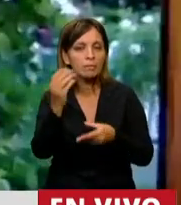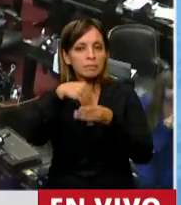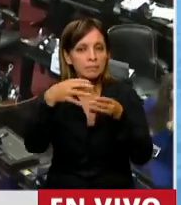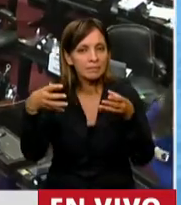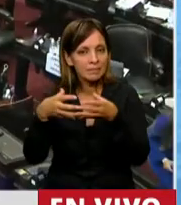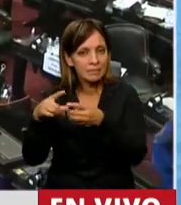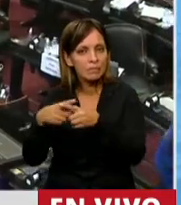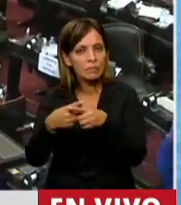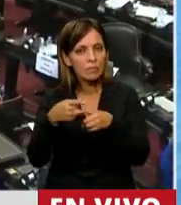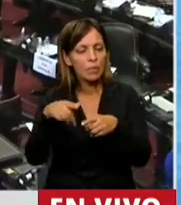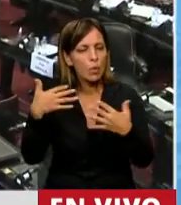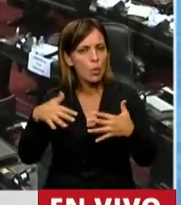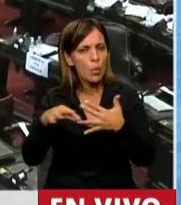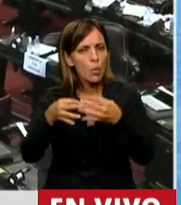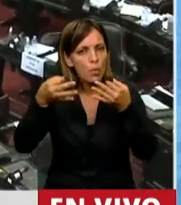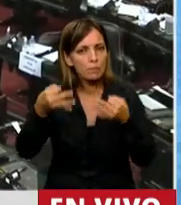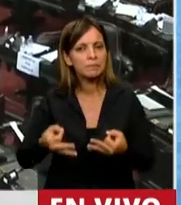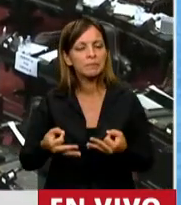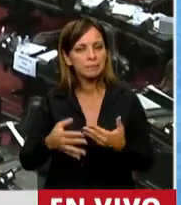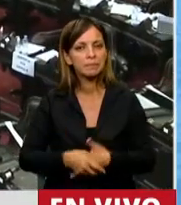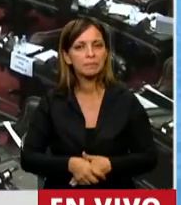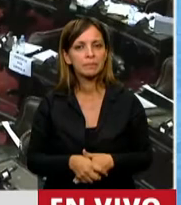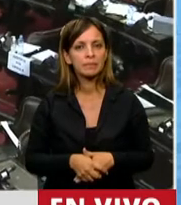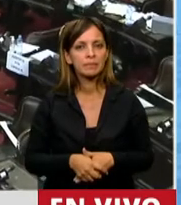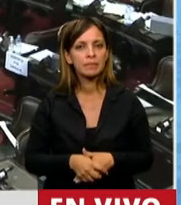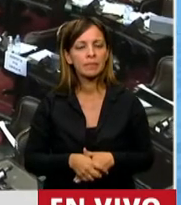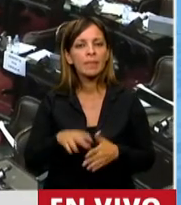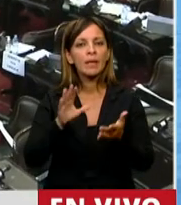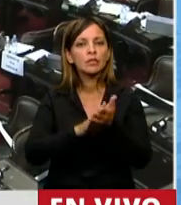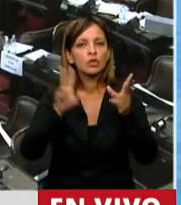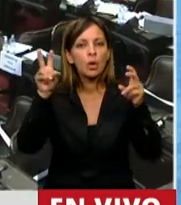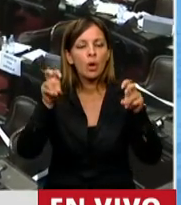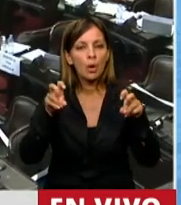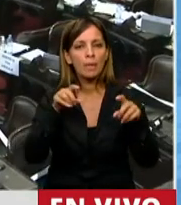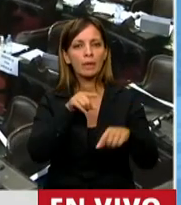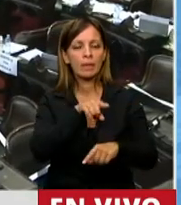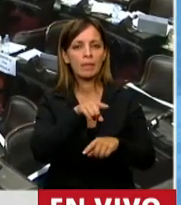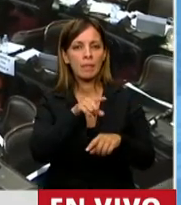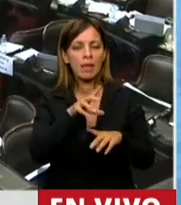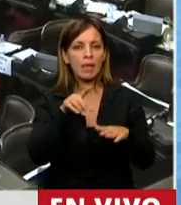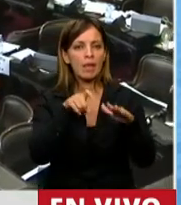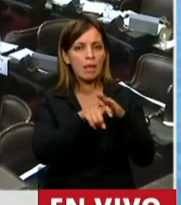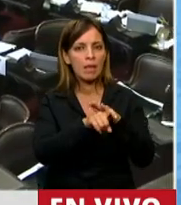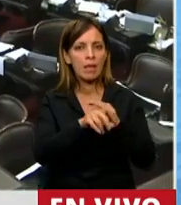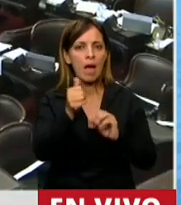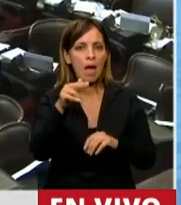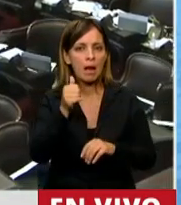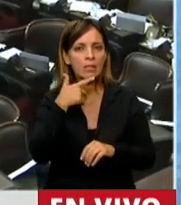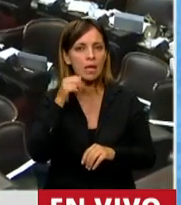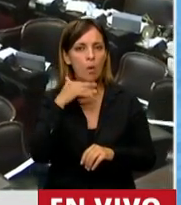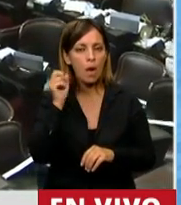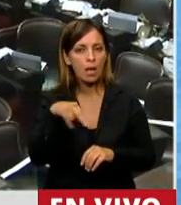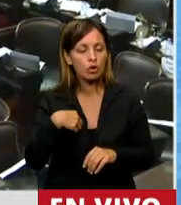bloque sumamente comprometido con la causa del Ara San Juan. Pero yo debo ser